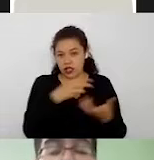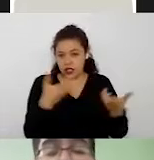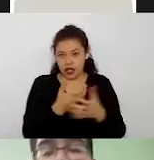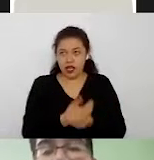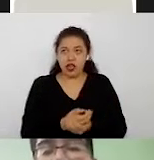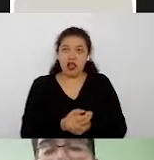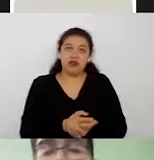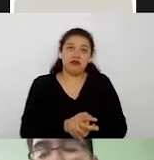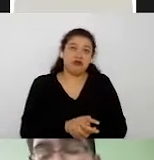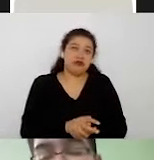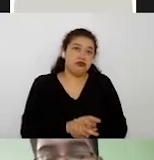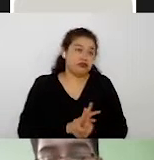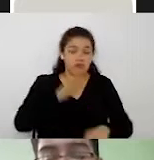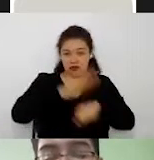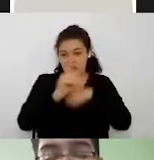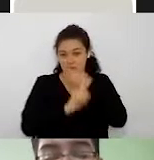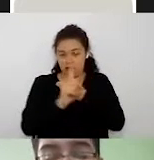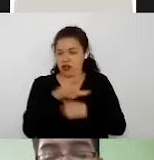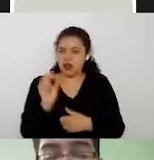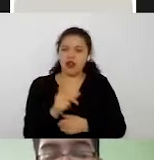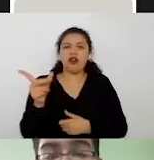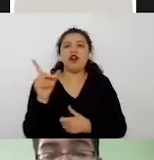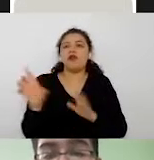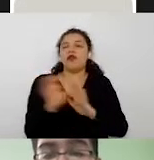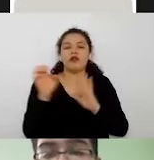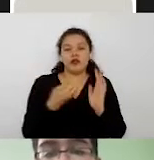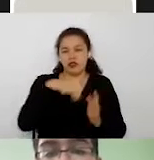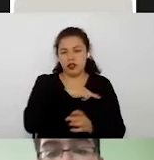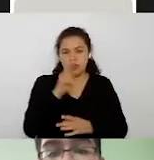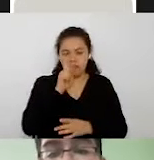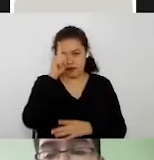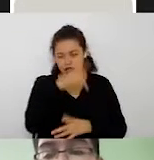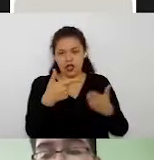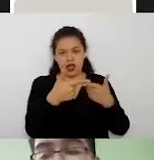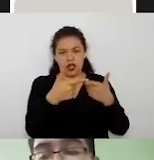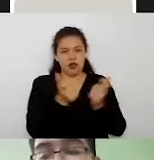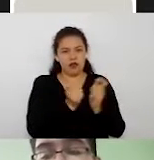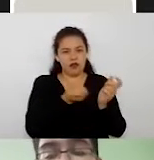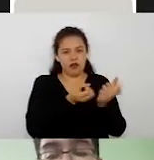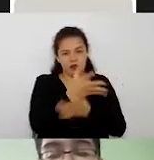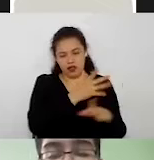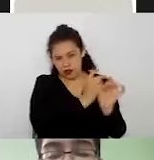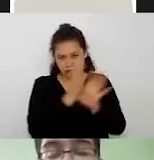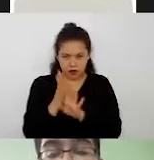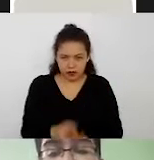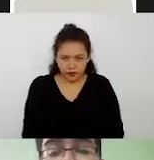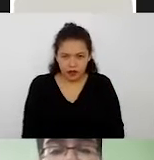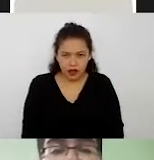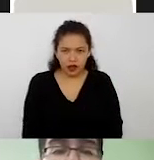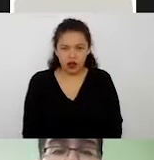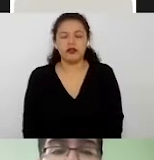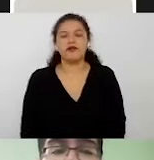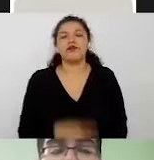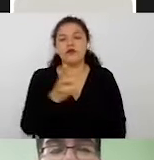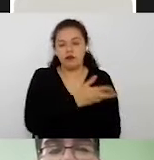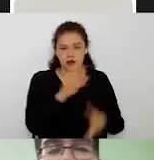no hacer un mayor problema, como lo veíamos, por ejemplo, con la brigada de evacuación y repliegue. Nos ponían un ejemplo